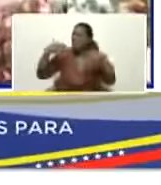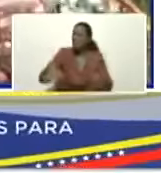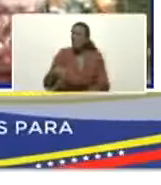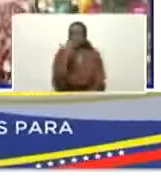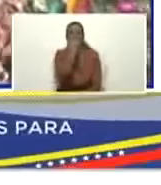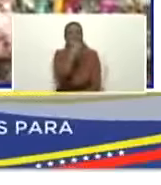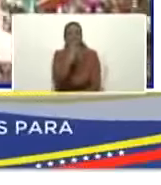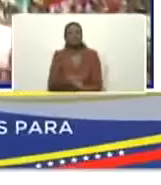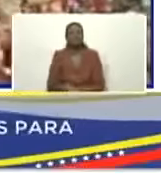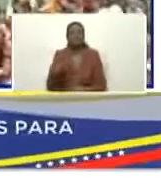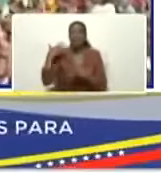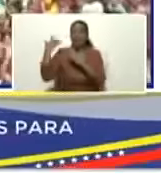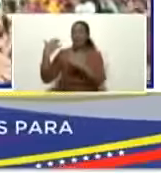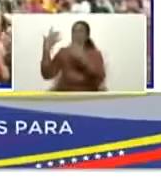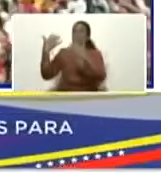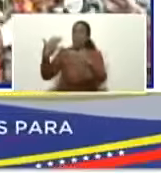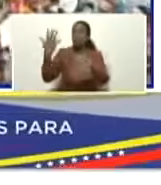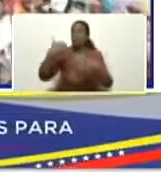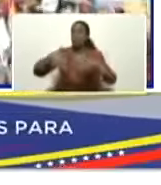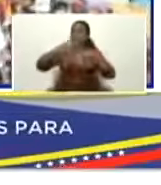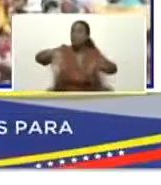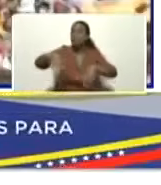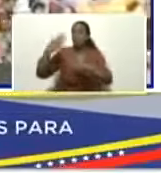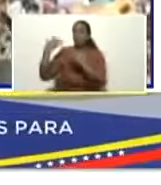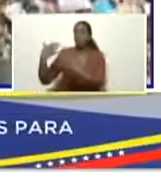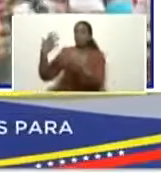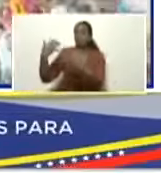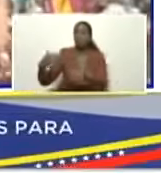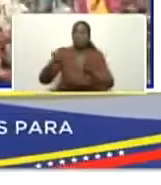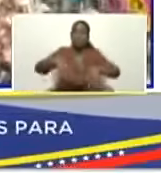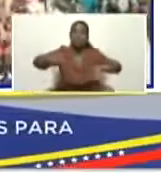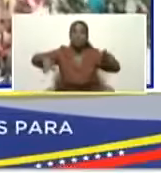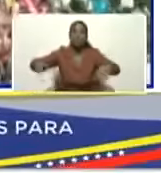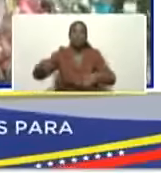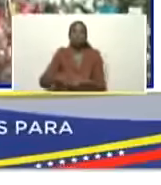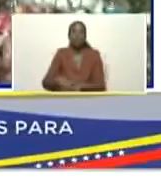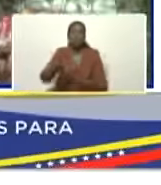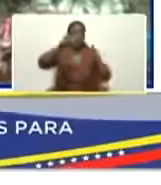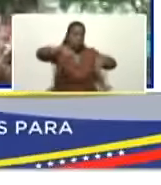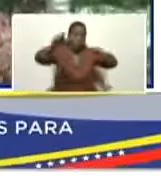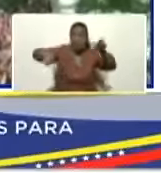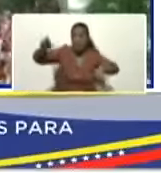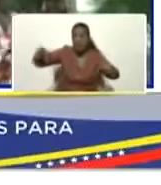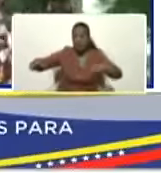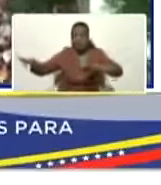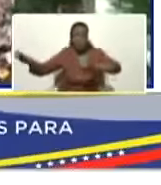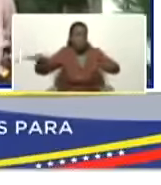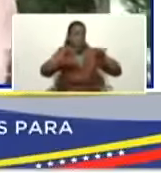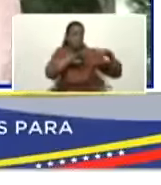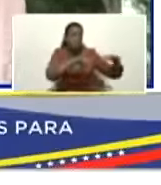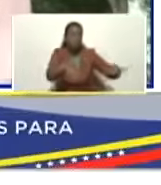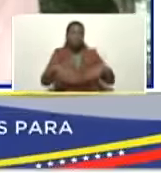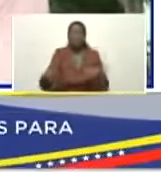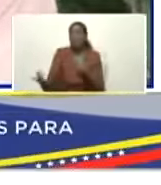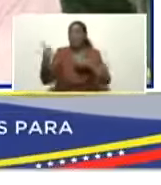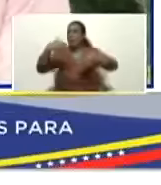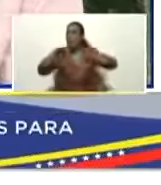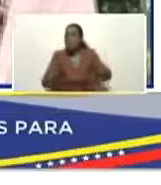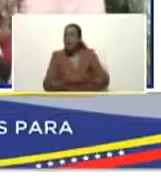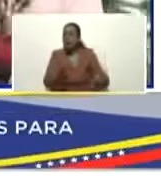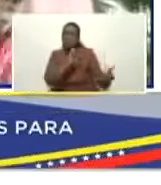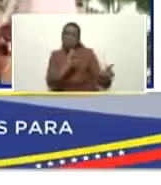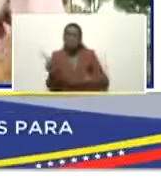Que la esperanza está en la calle. Que el pueblo está en la calle. Que no lo para